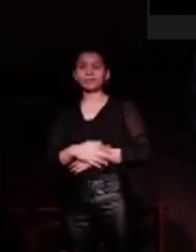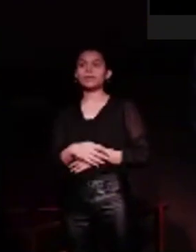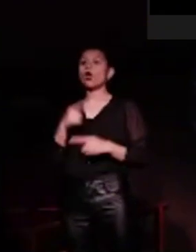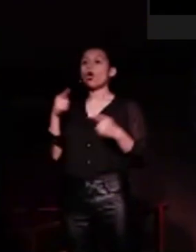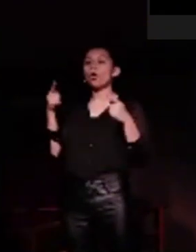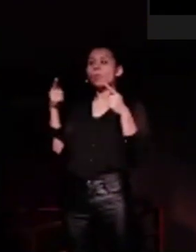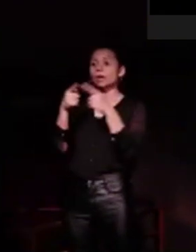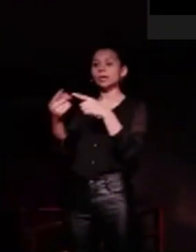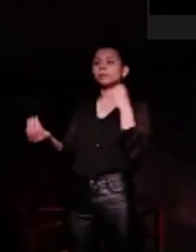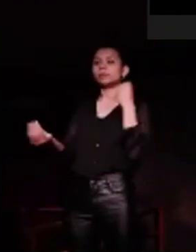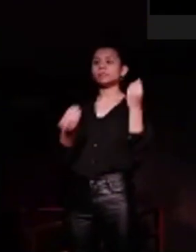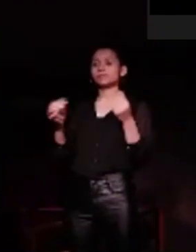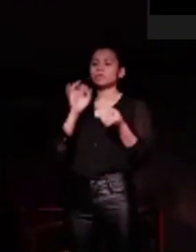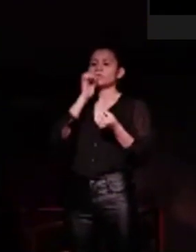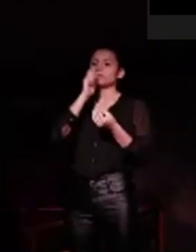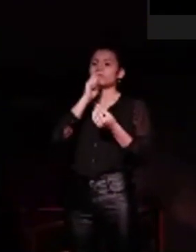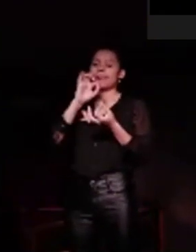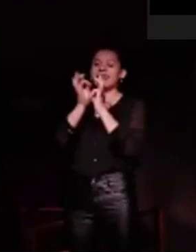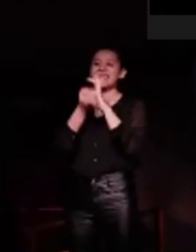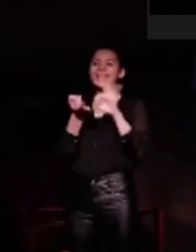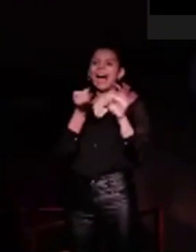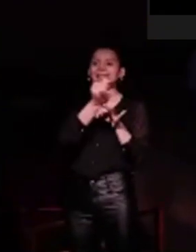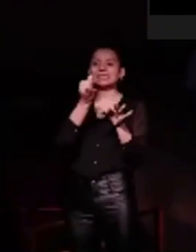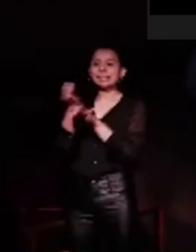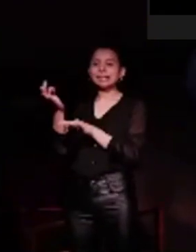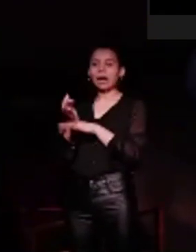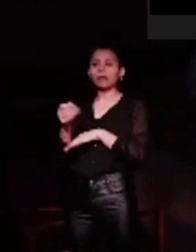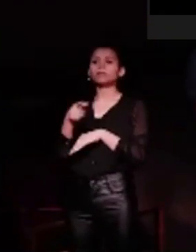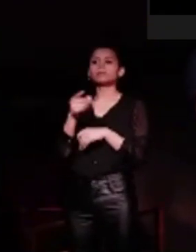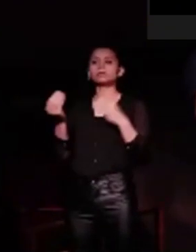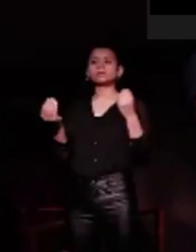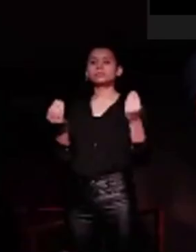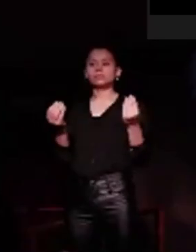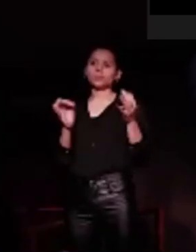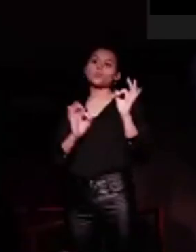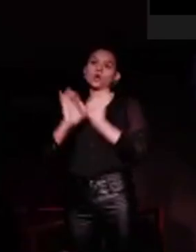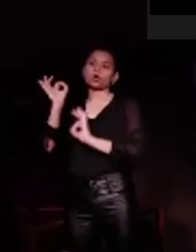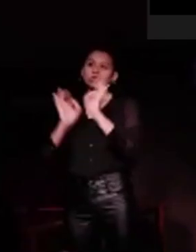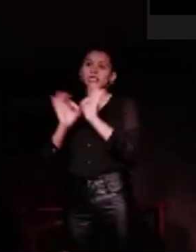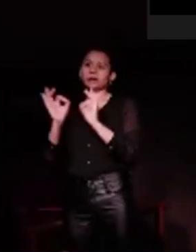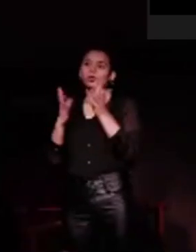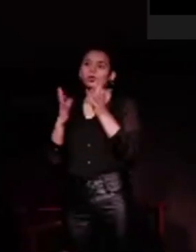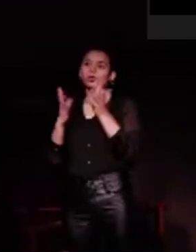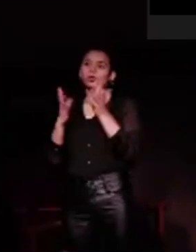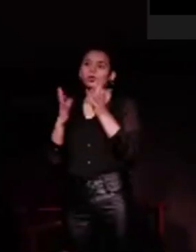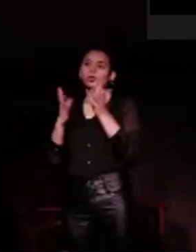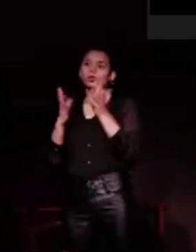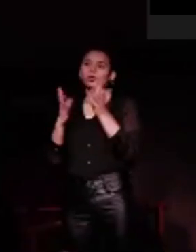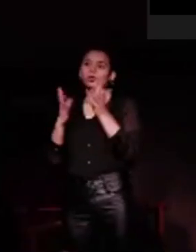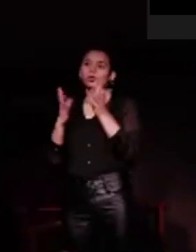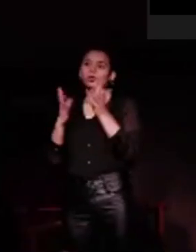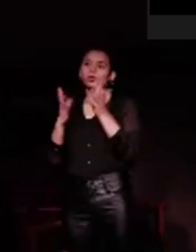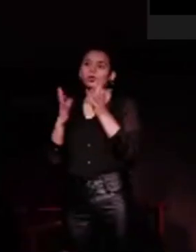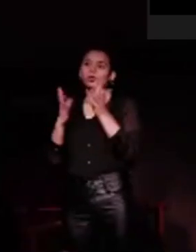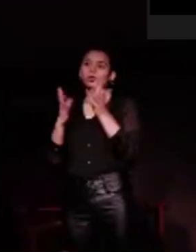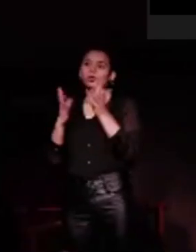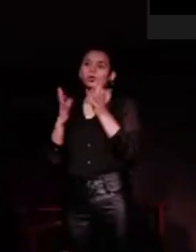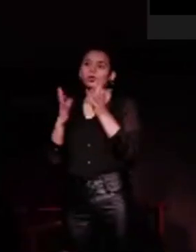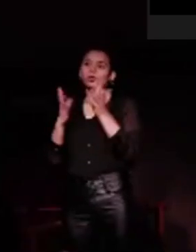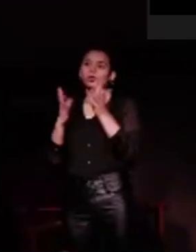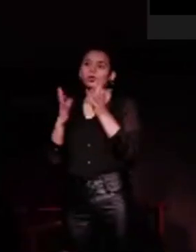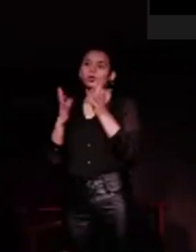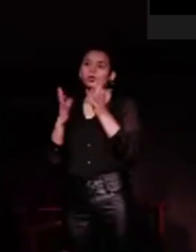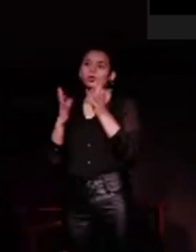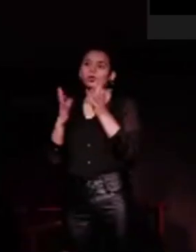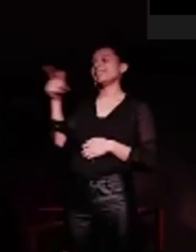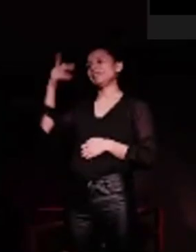la enseñanza didáctica de las ciencias biológicas, que es un proyecto que por eso hicimos tanta conexión con Betty y con Aldo acá en